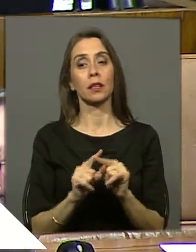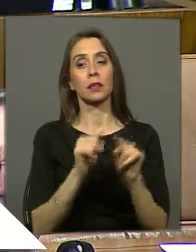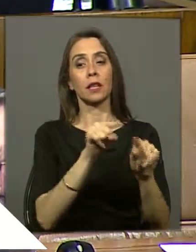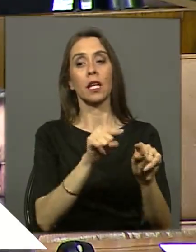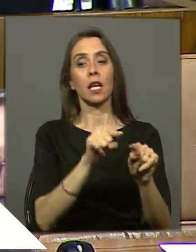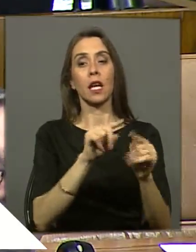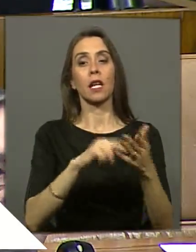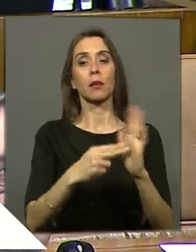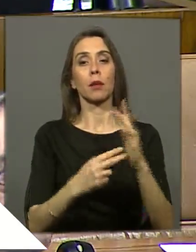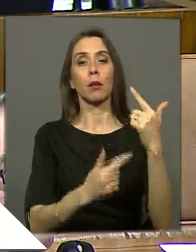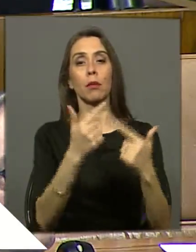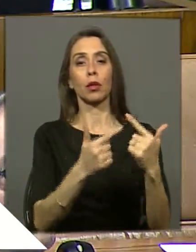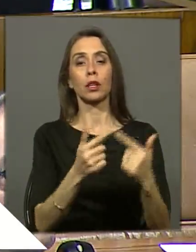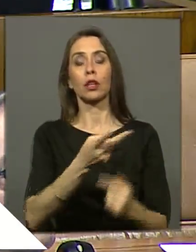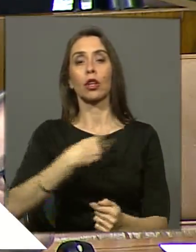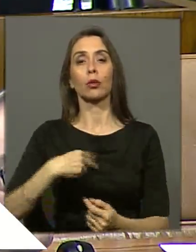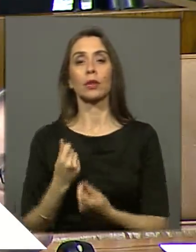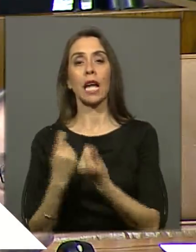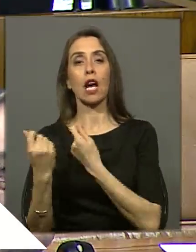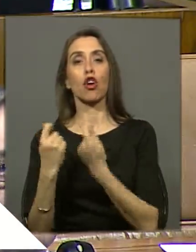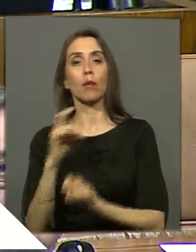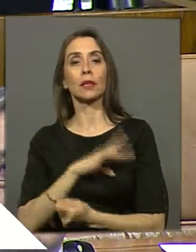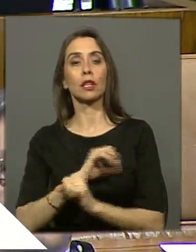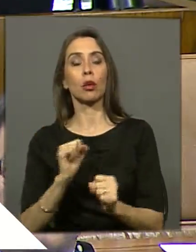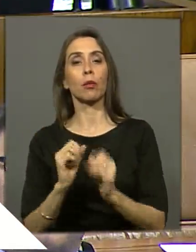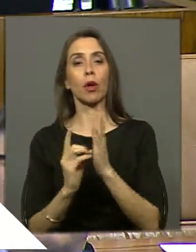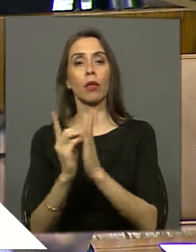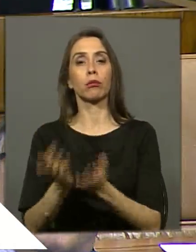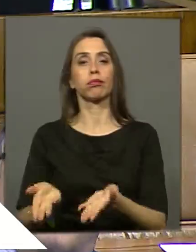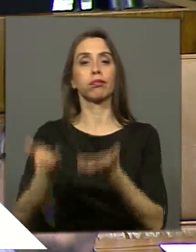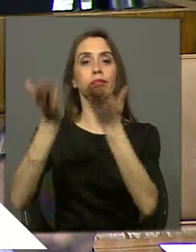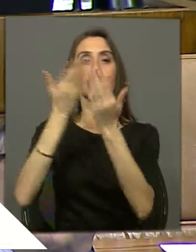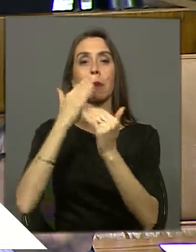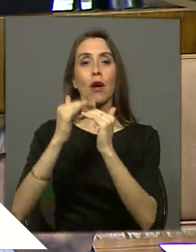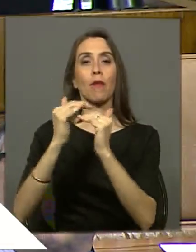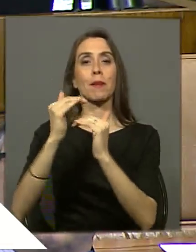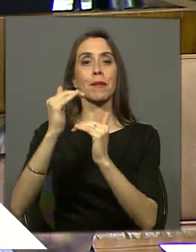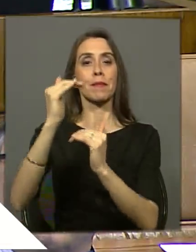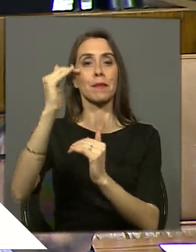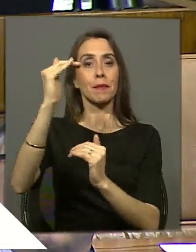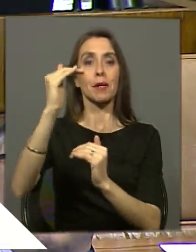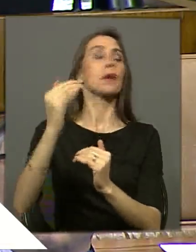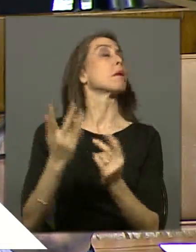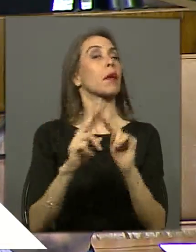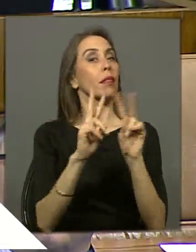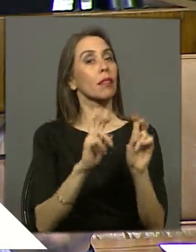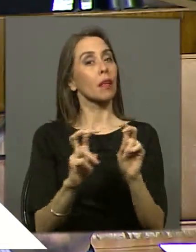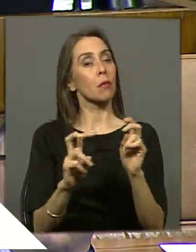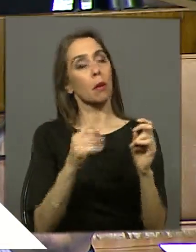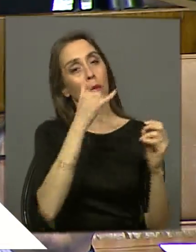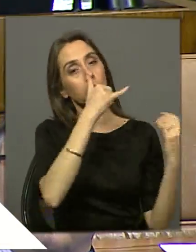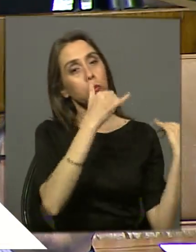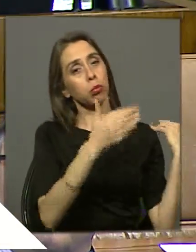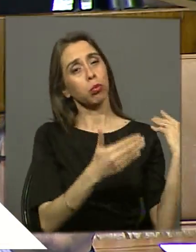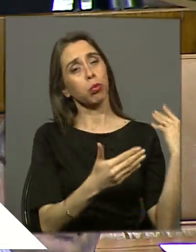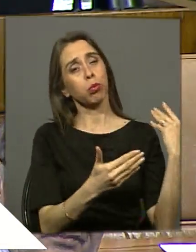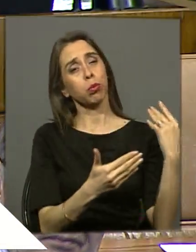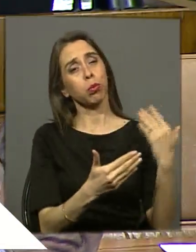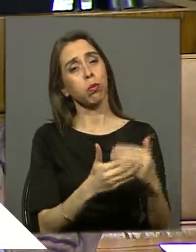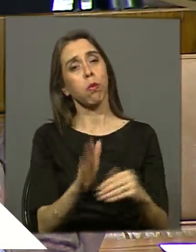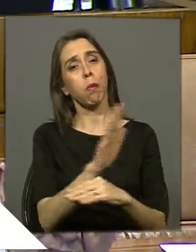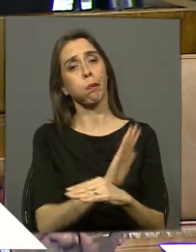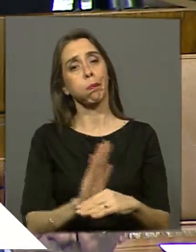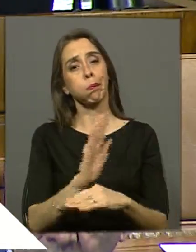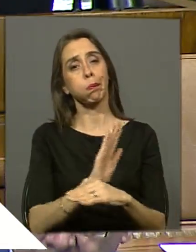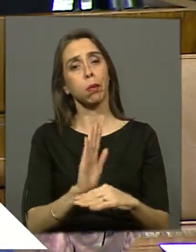políticas la incapacidad de nuestra economía de poder crecer de mejor manera pero hay temas que se ven arrastrando hace mucho tiempo y creo que este